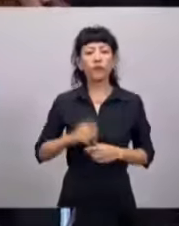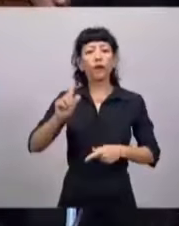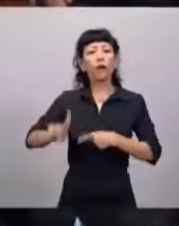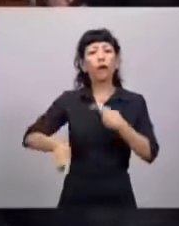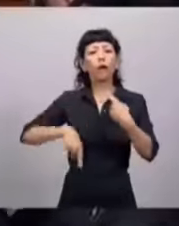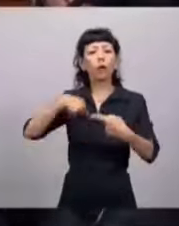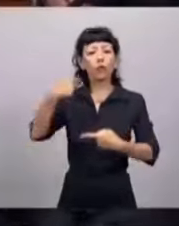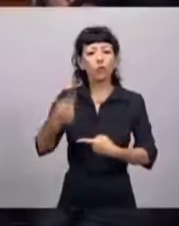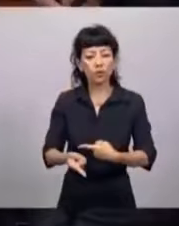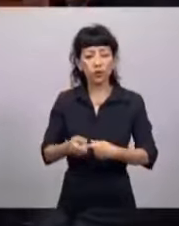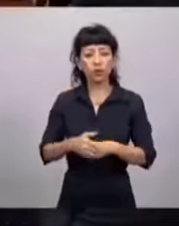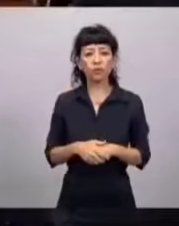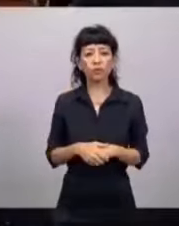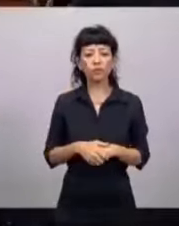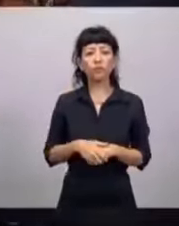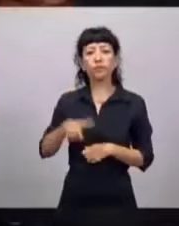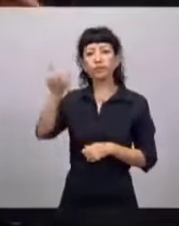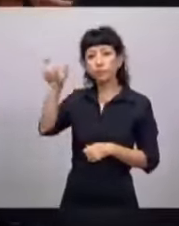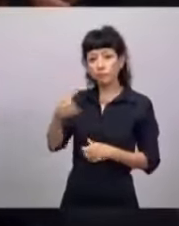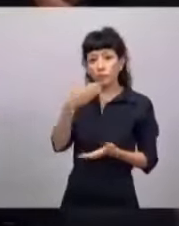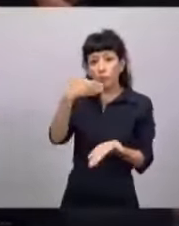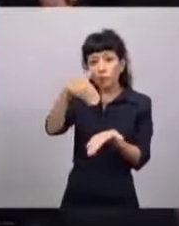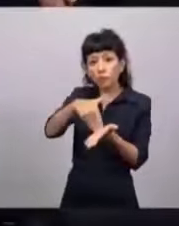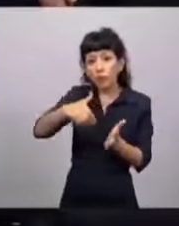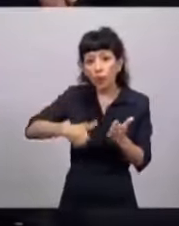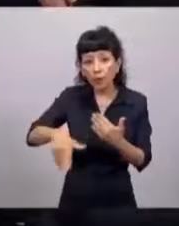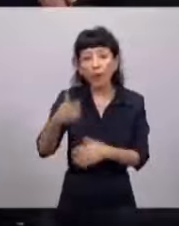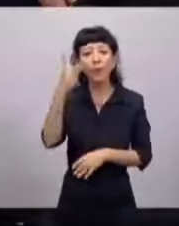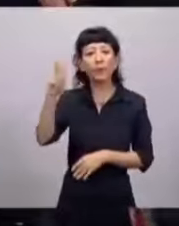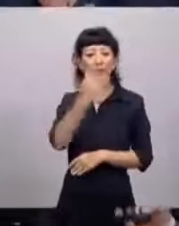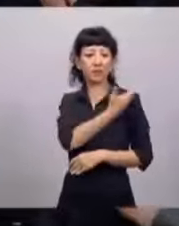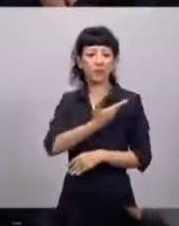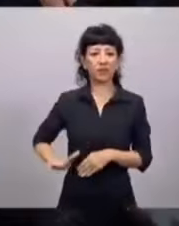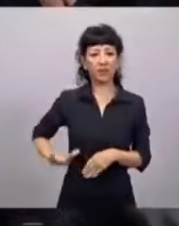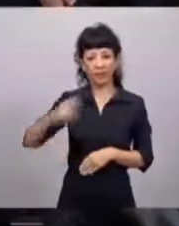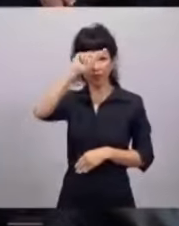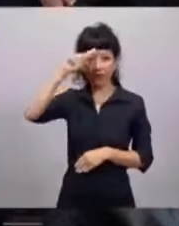A continuación, presta juramento a la vicepresidenta de la Nación.